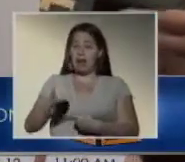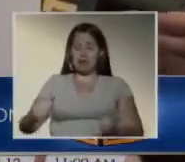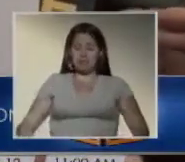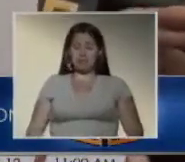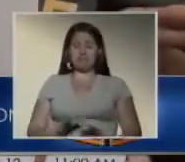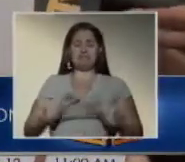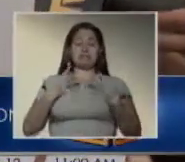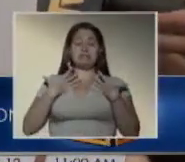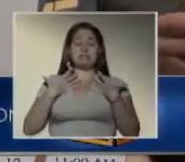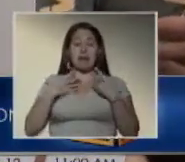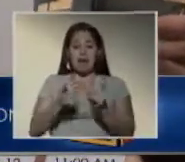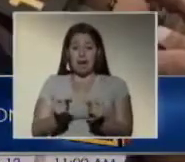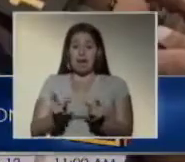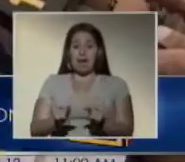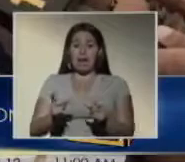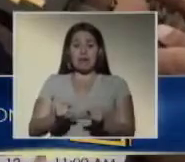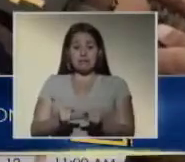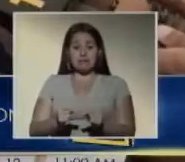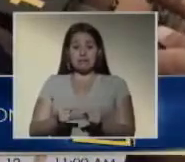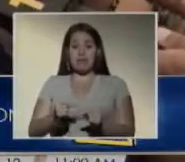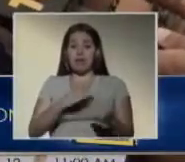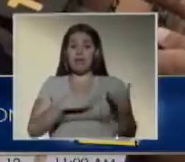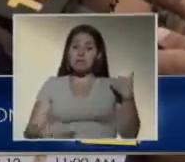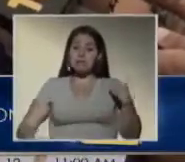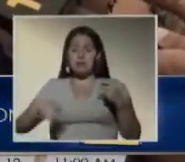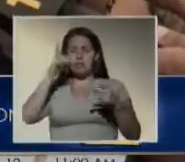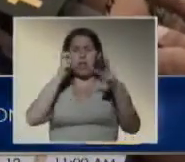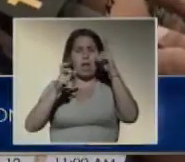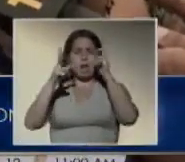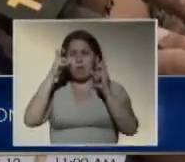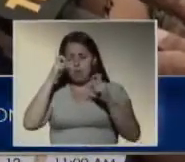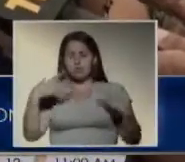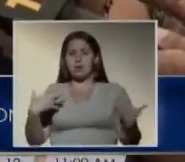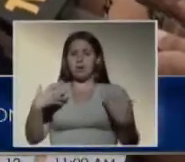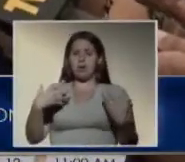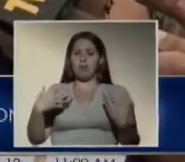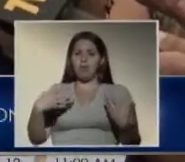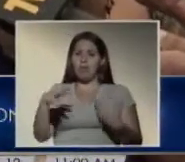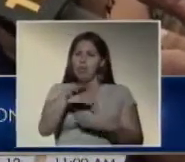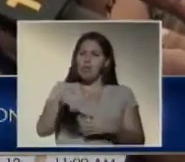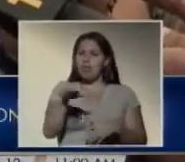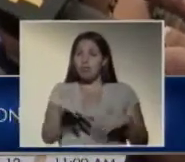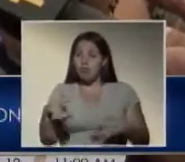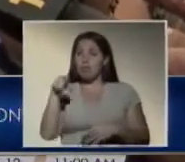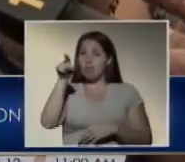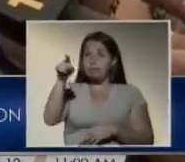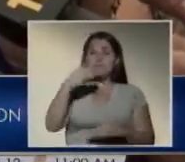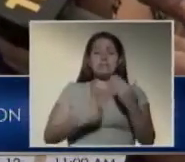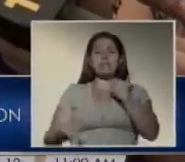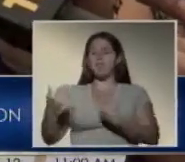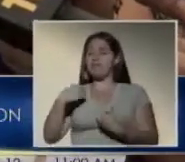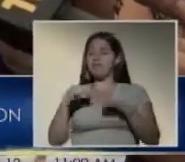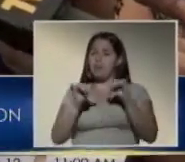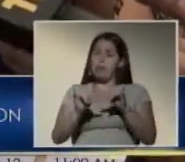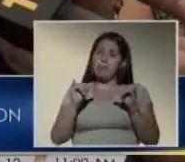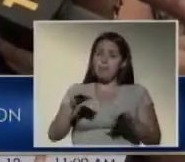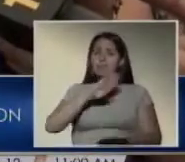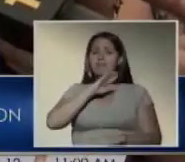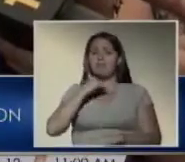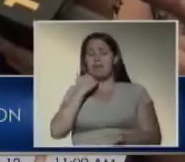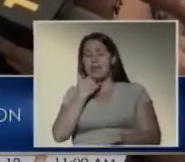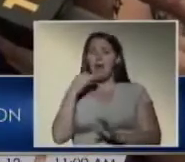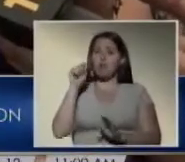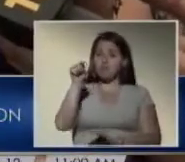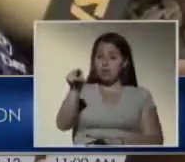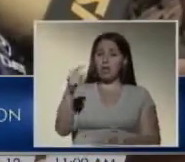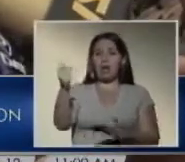es peor que el cáncer inicial. Señor presidente, escúchenos. Donde quiera que esté, estamos sufriendo la misma enfermedad que usted. Por favor, abóquese a